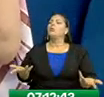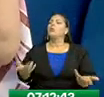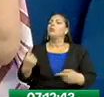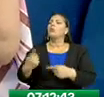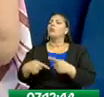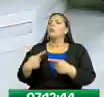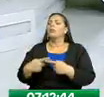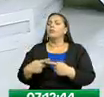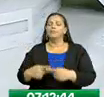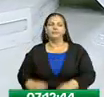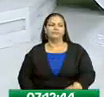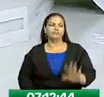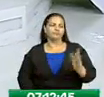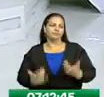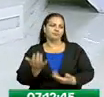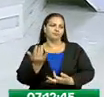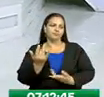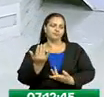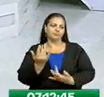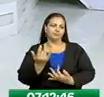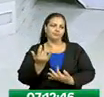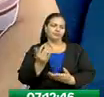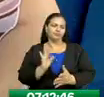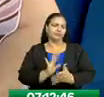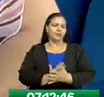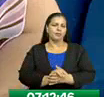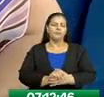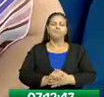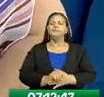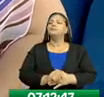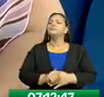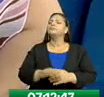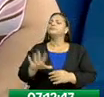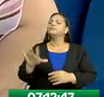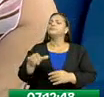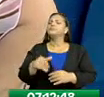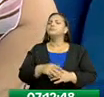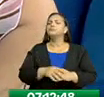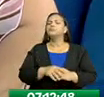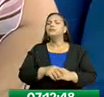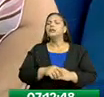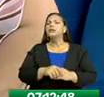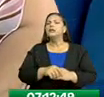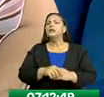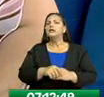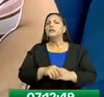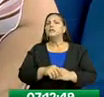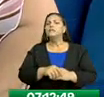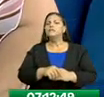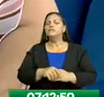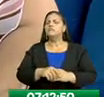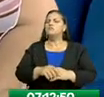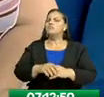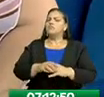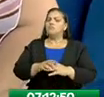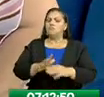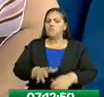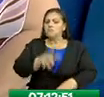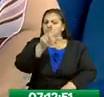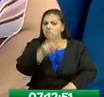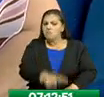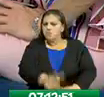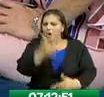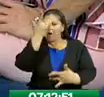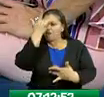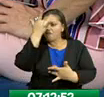Ecuador. Esperemos que en los próximos días ya tengamos una respuesta. Ahora, ¿cuán importante es el hecho de conocer cuál es esa